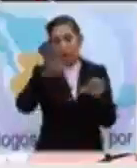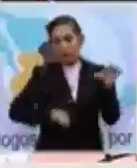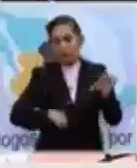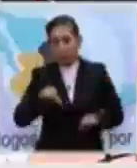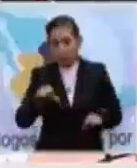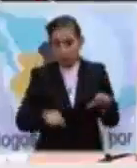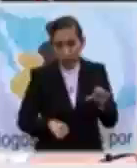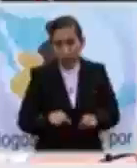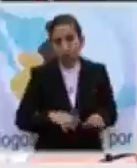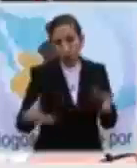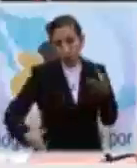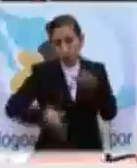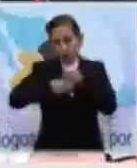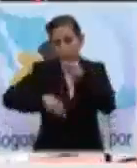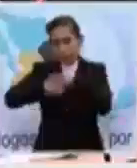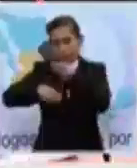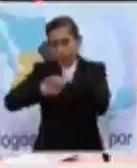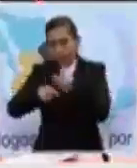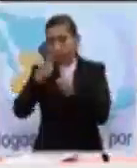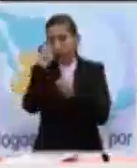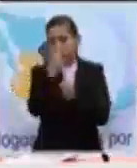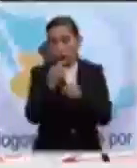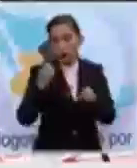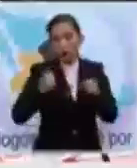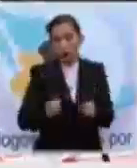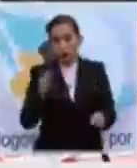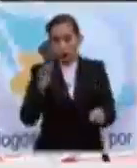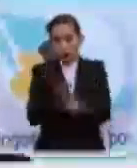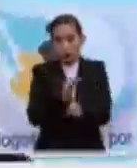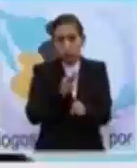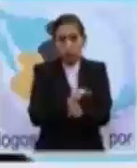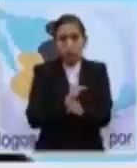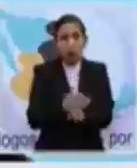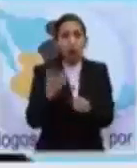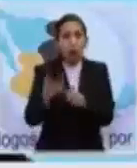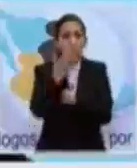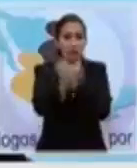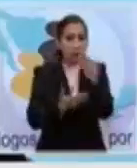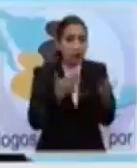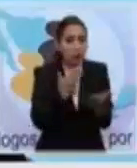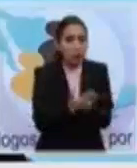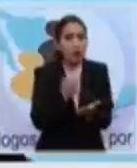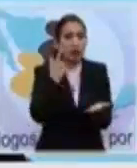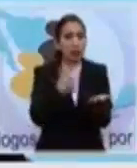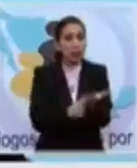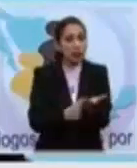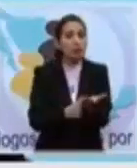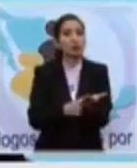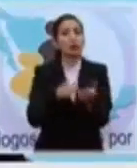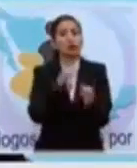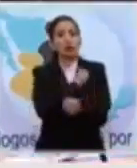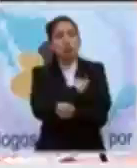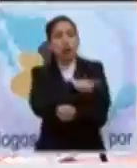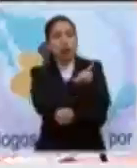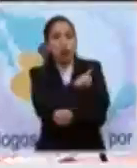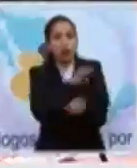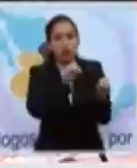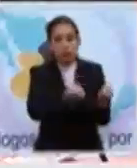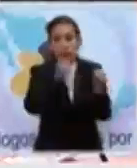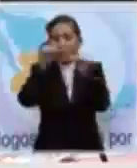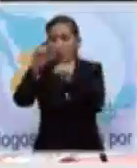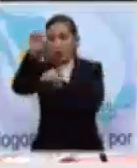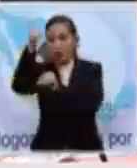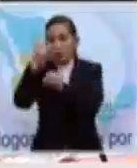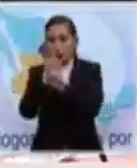vienen complementando. Y uno es fortalecer la prestación interestatal de los servicios de salud y la portabilidad entre los